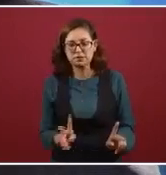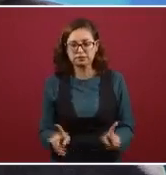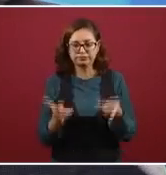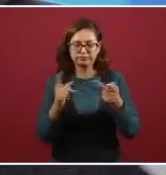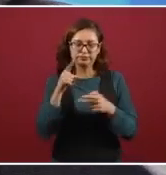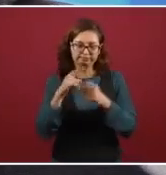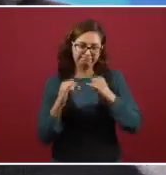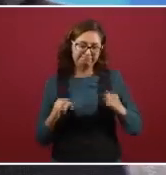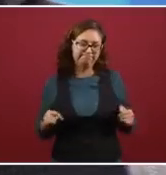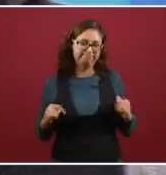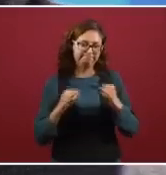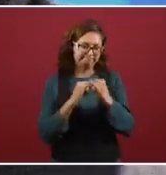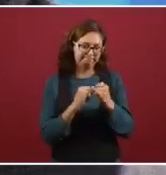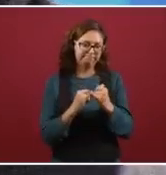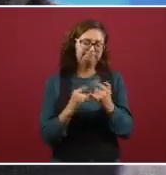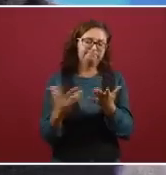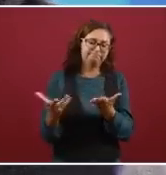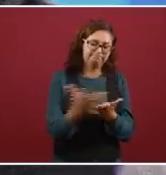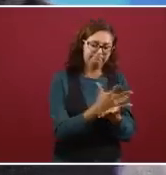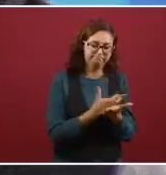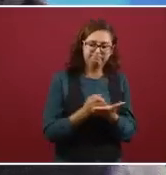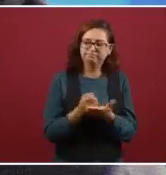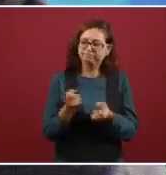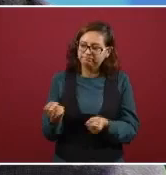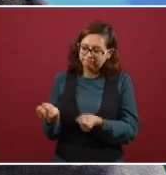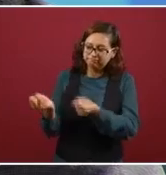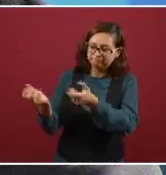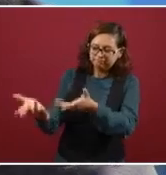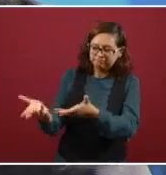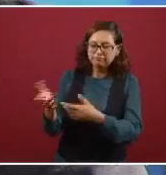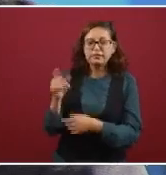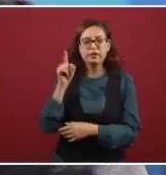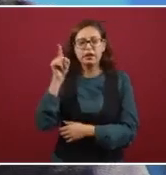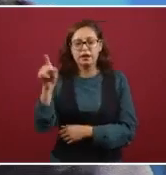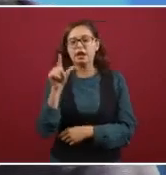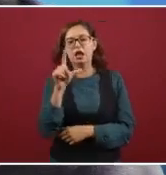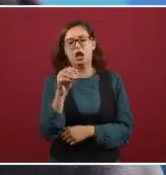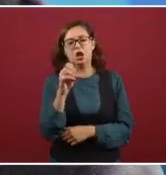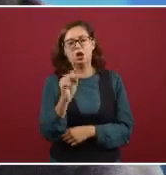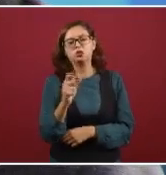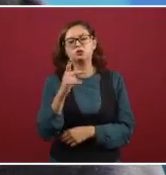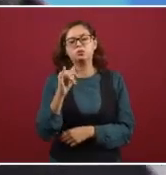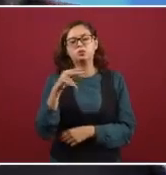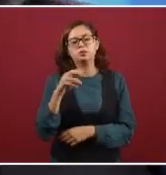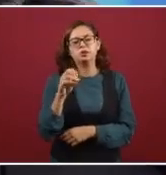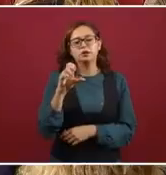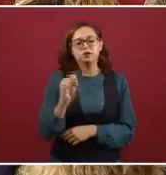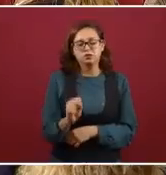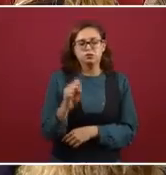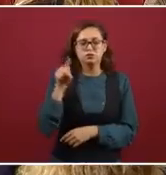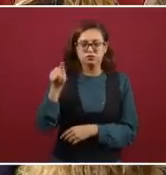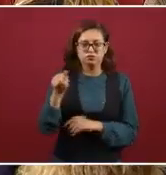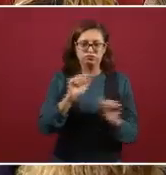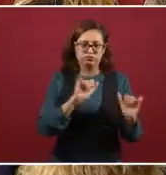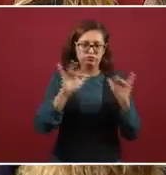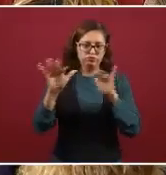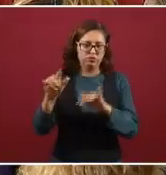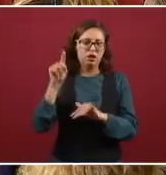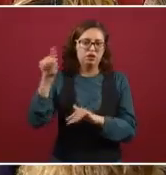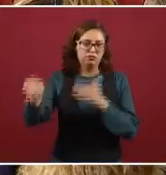pueblo lo robado, que es el Centro Cultural Los Pinos, por lo que ello representa, es que estamos llevando hoy las